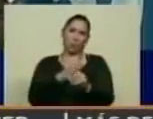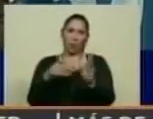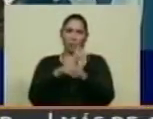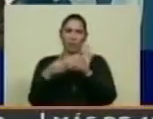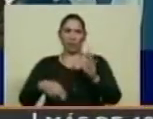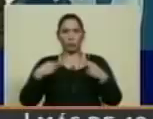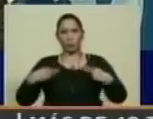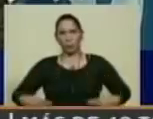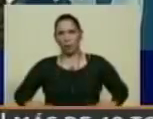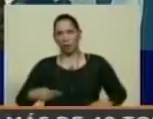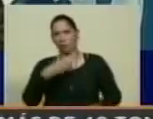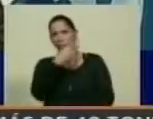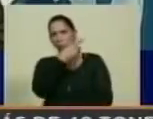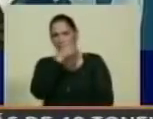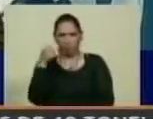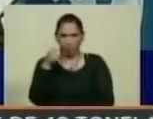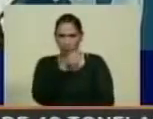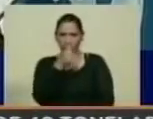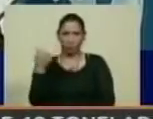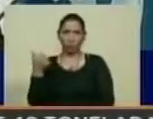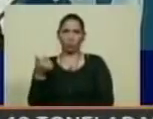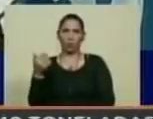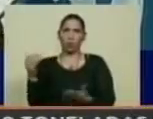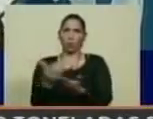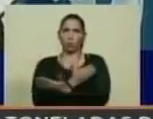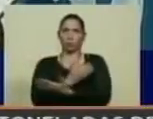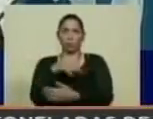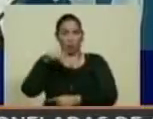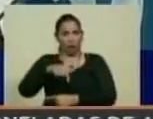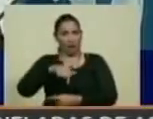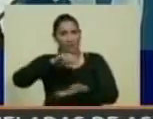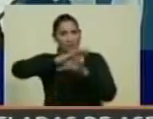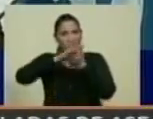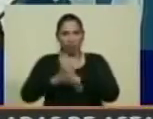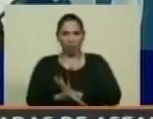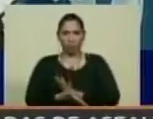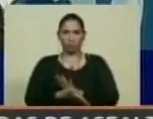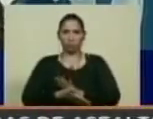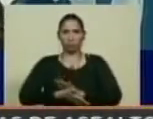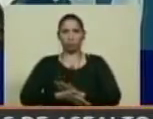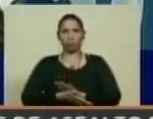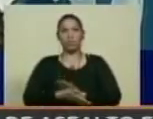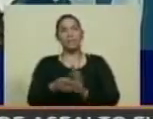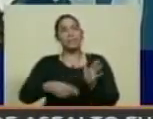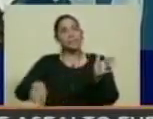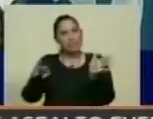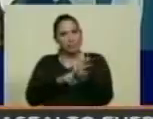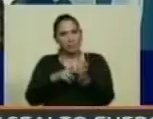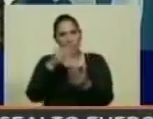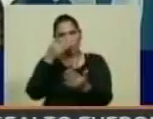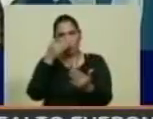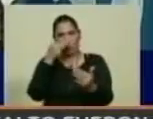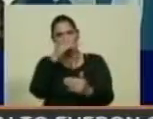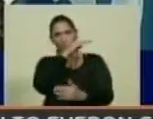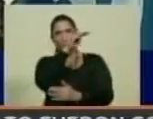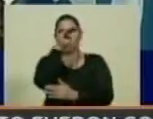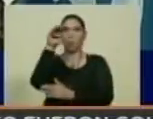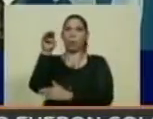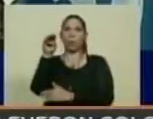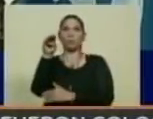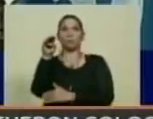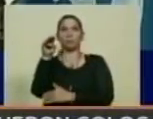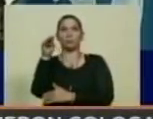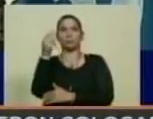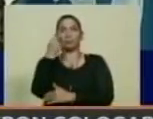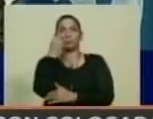narcotráfico, de corrupción. Eso aquí se acabó y por ello, repito, podemos con la frente en alto, mirándolo a los ojos,